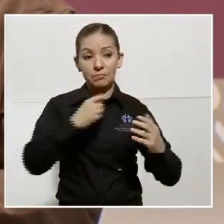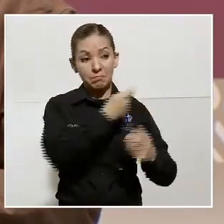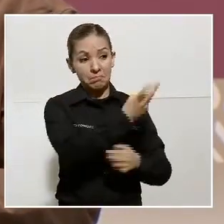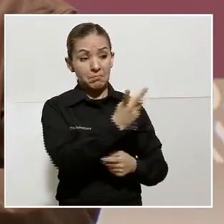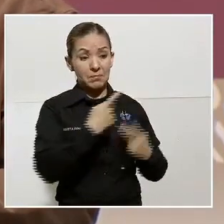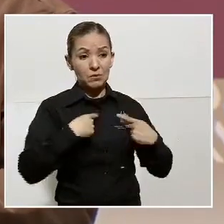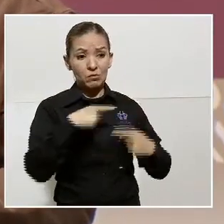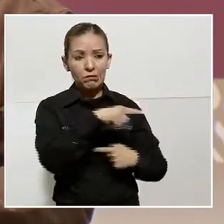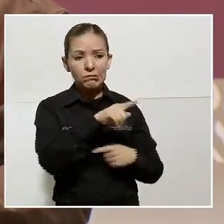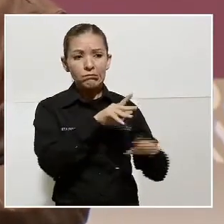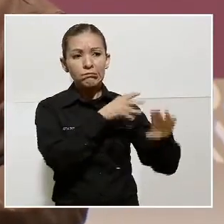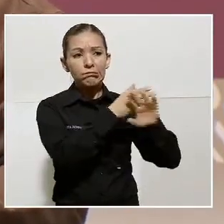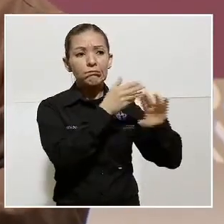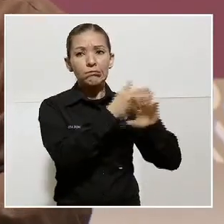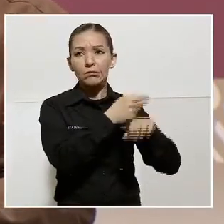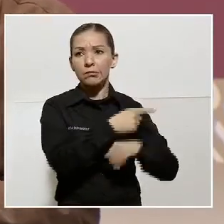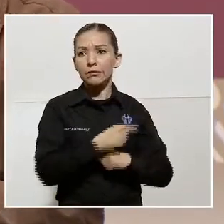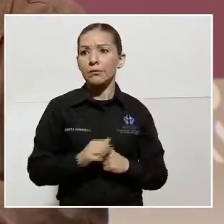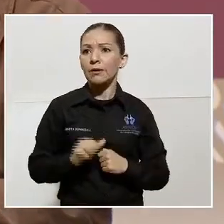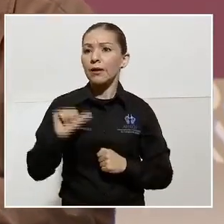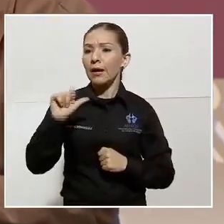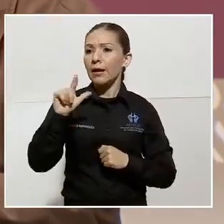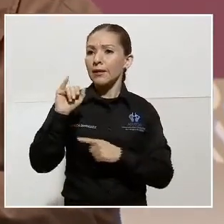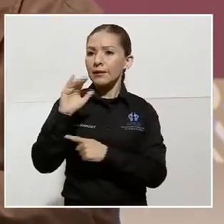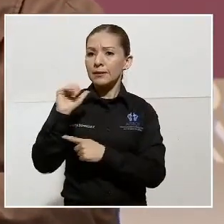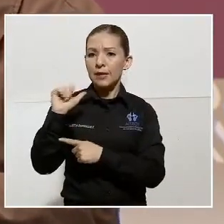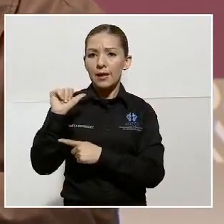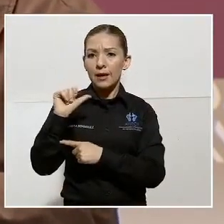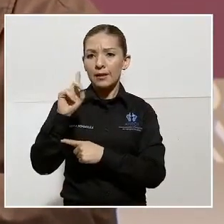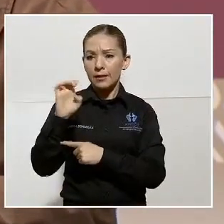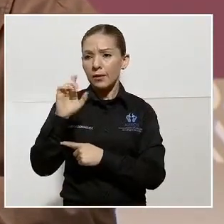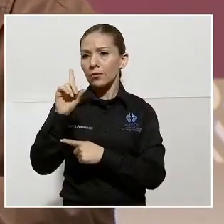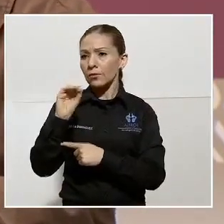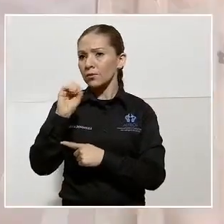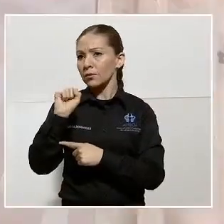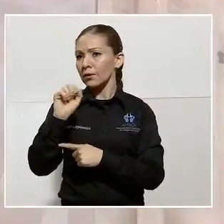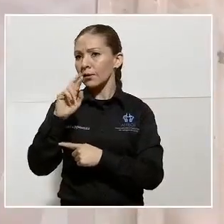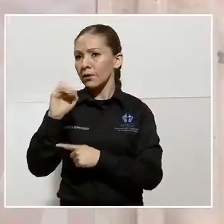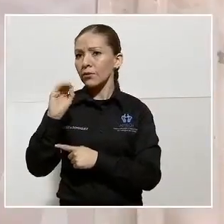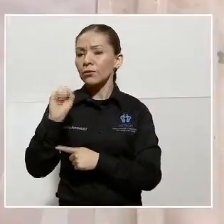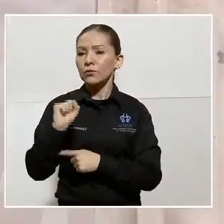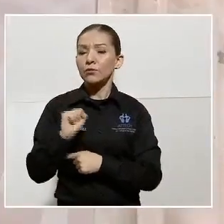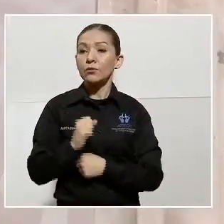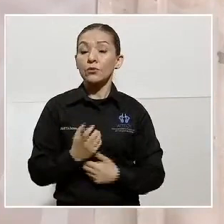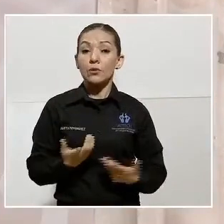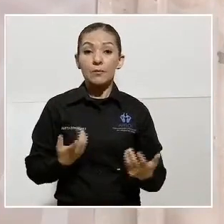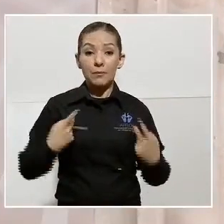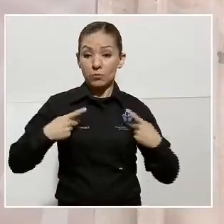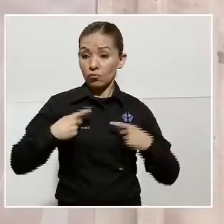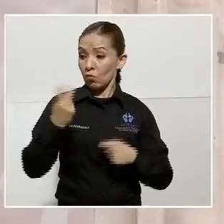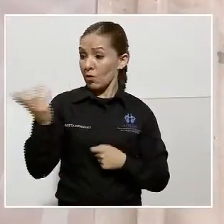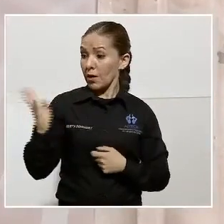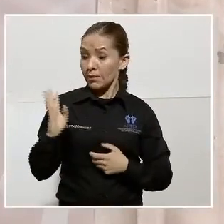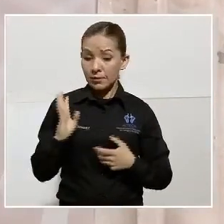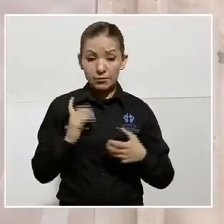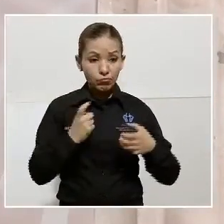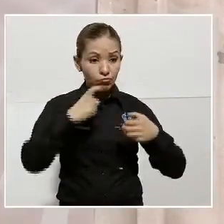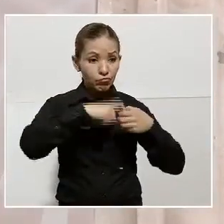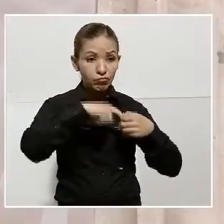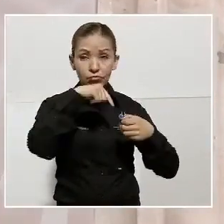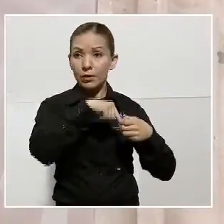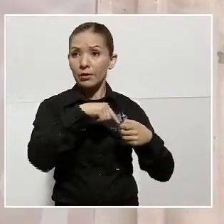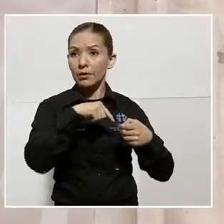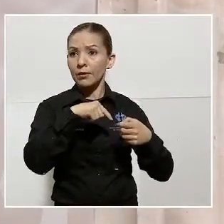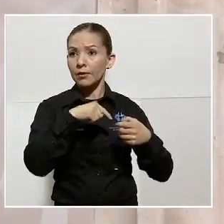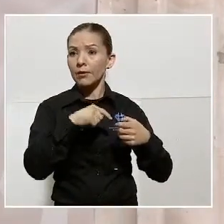particular por Alicia de los Ríos. De estos integrantes de este mecanismo